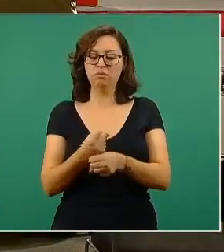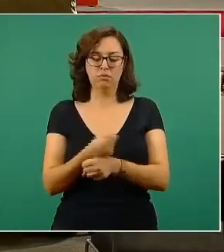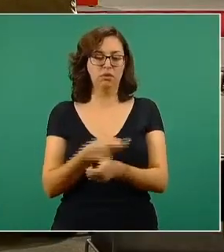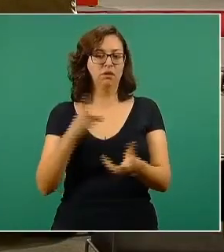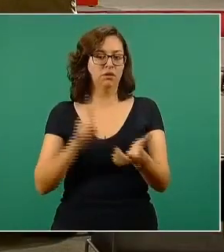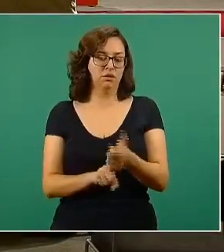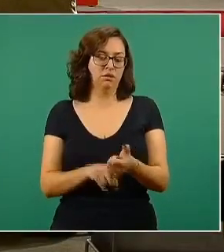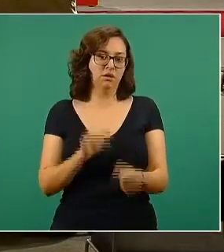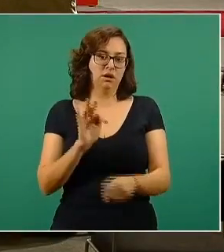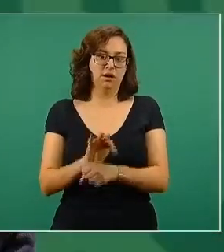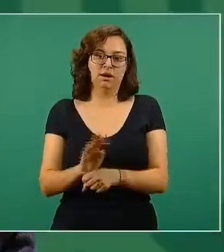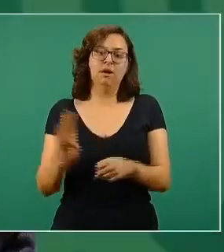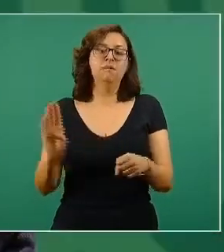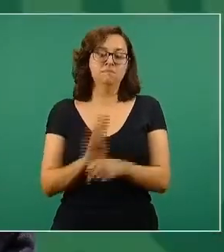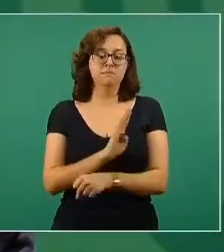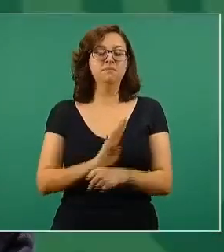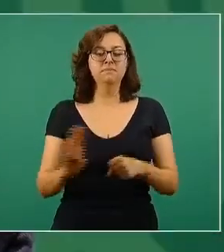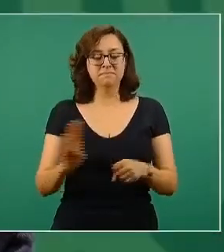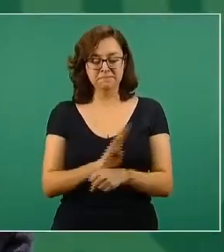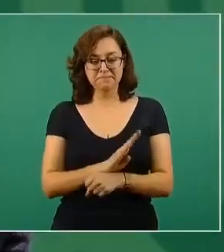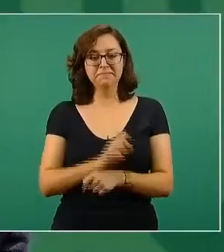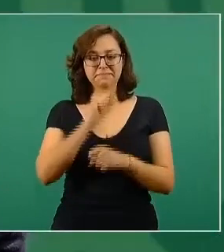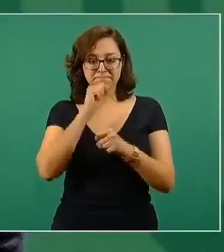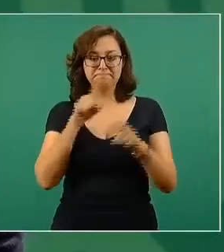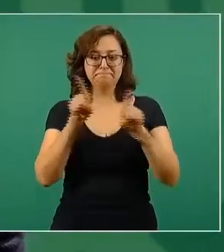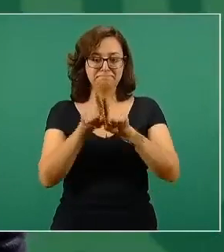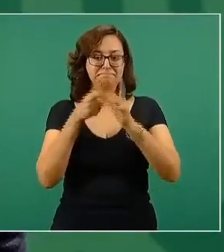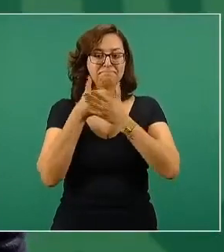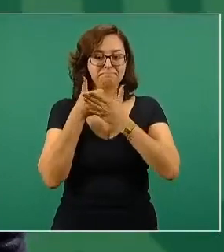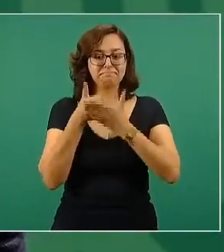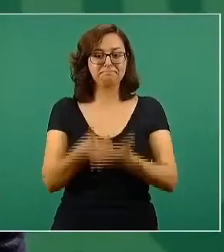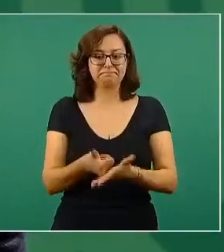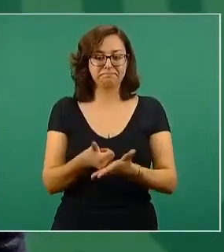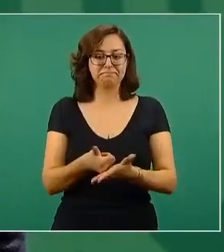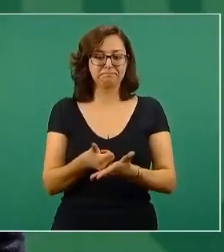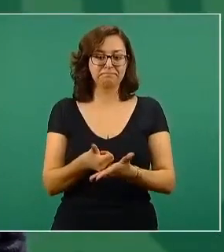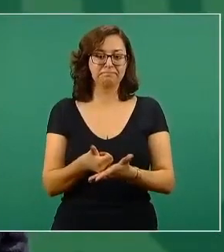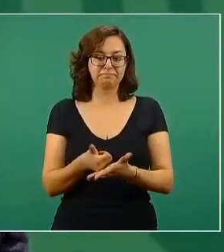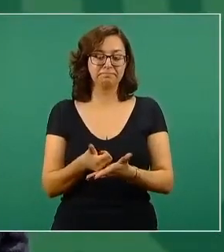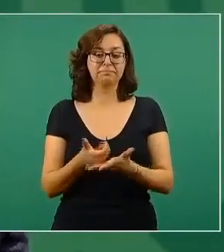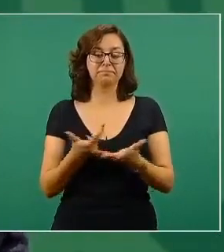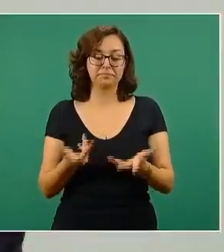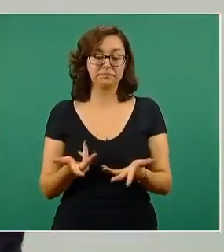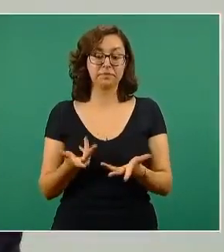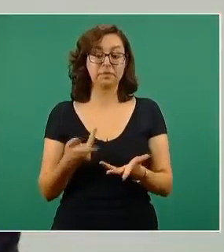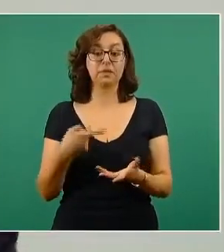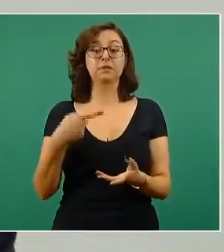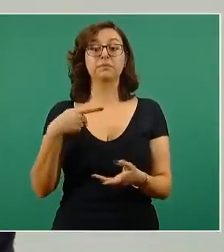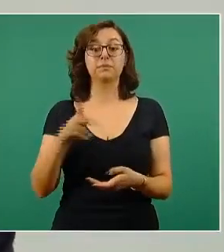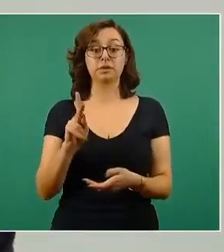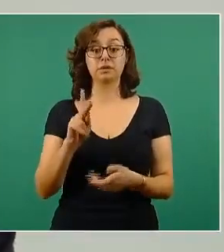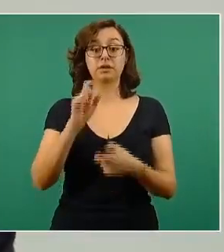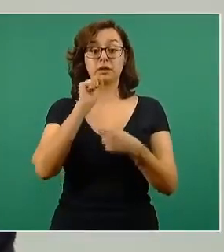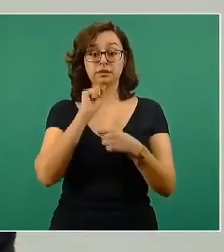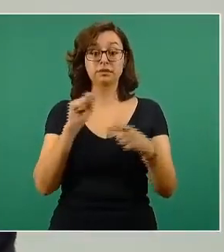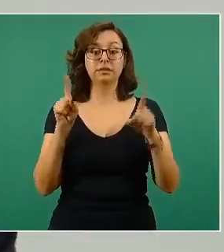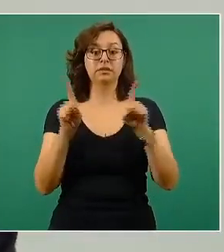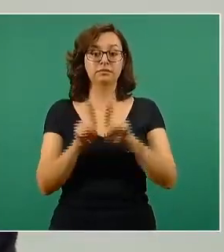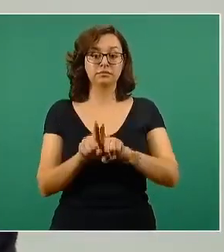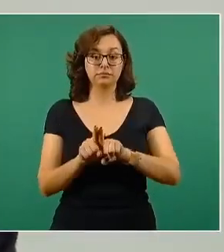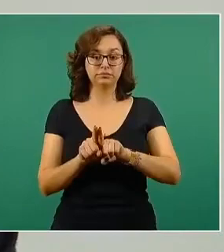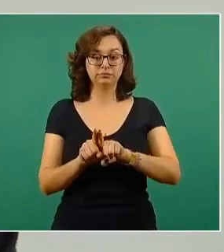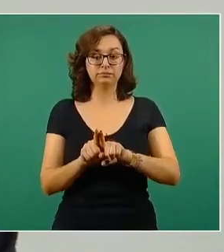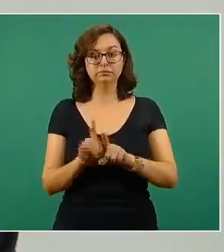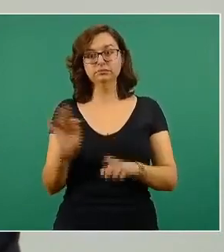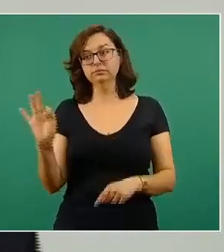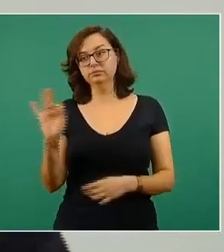lo cual pues es un beneficio porque es una medida también que contribuye a protección. Ahora, que sí, obviamente todavía